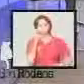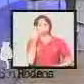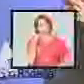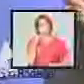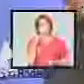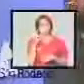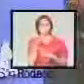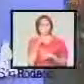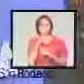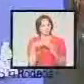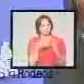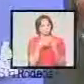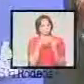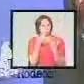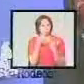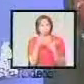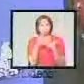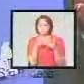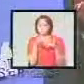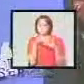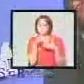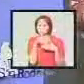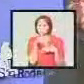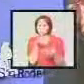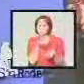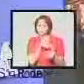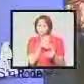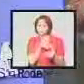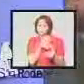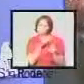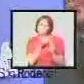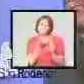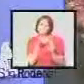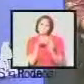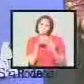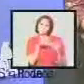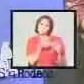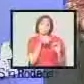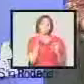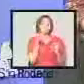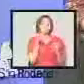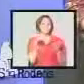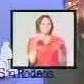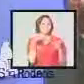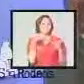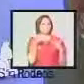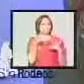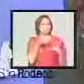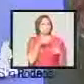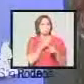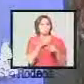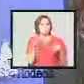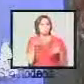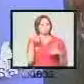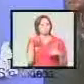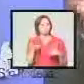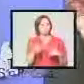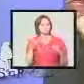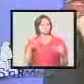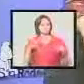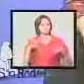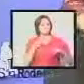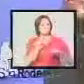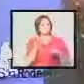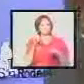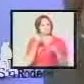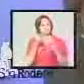fondos especiales tal vez no le ceden en este momento, pero en esos fondos especiales que usted dice, tal vez, en algunos casos, en personas así, que yo digo que